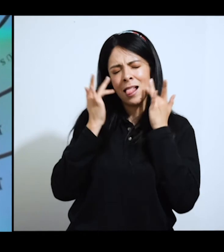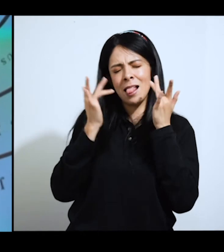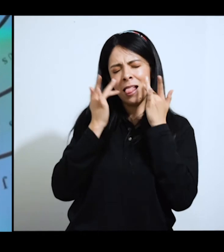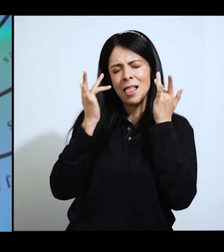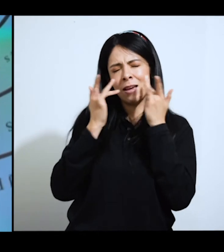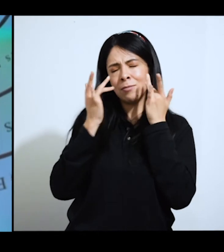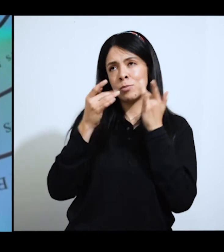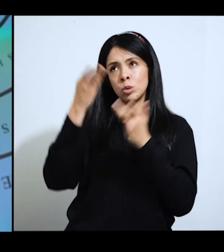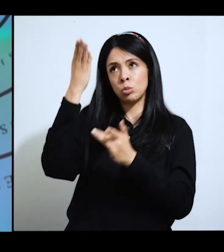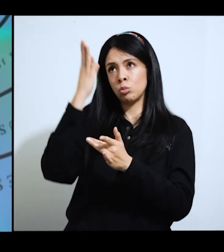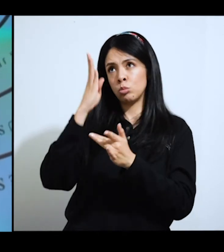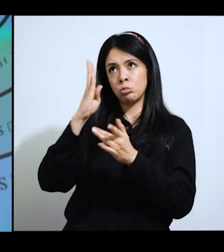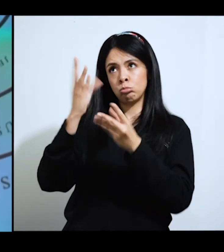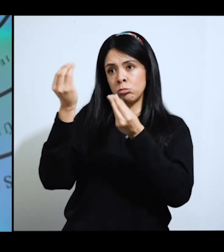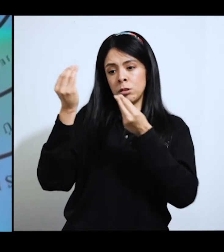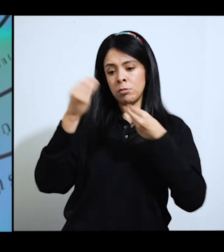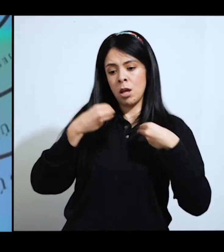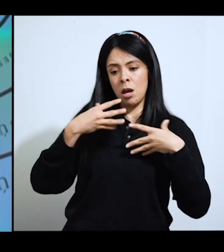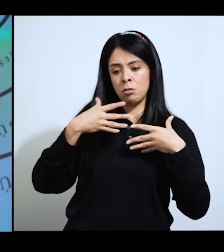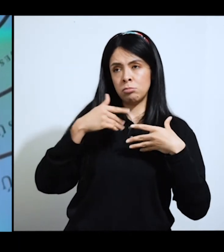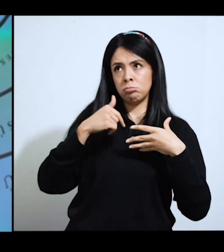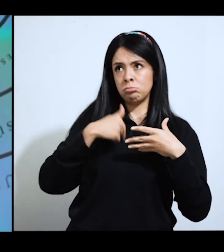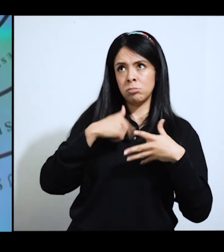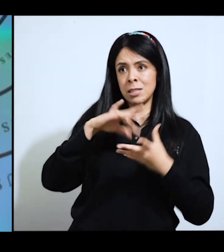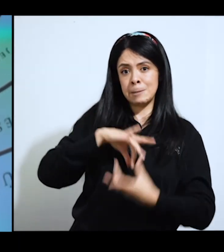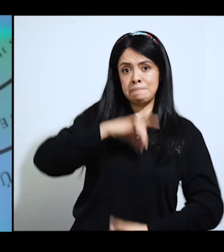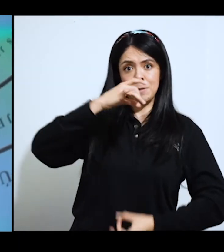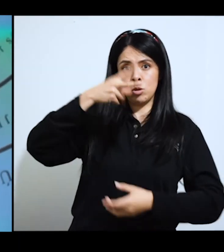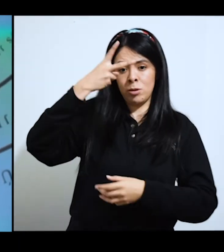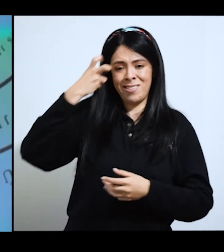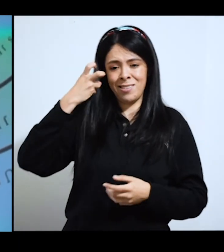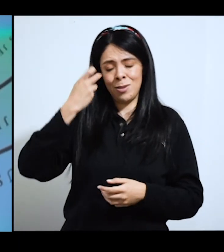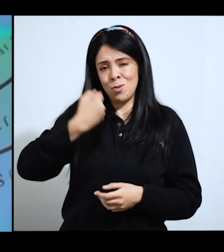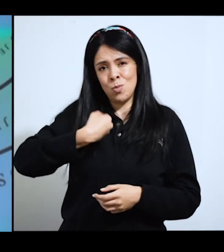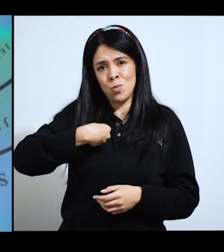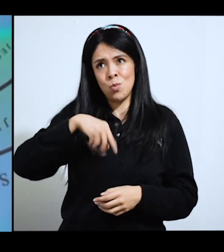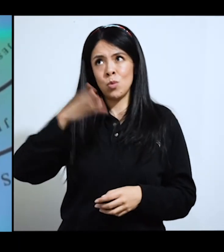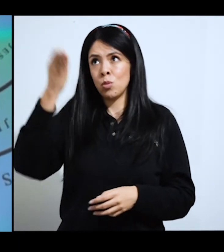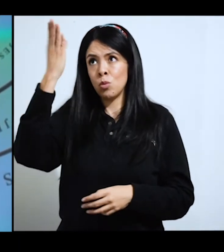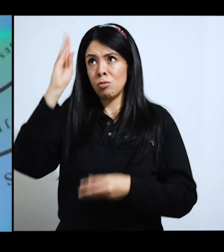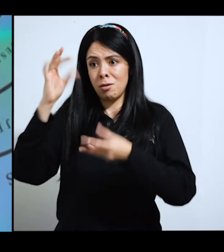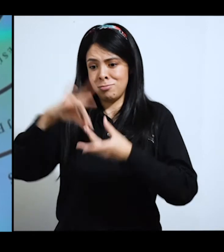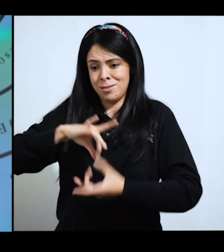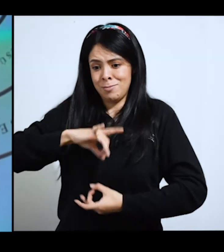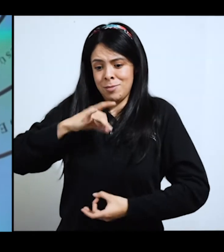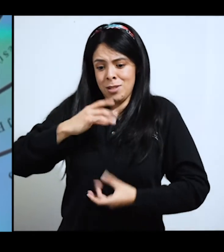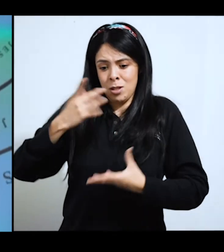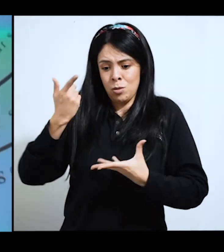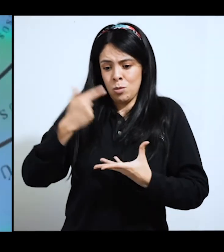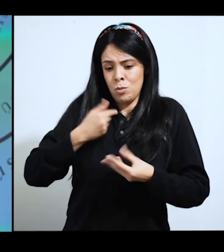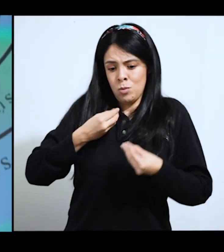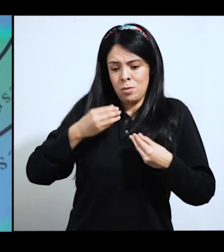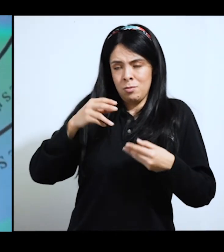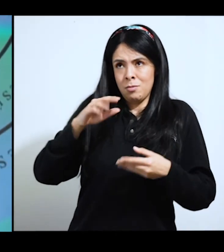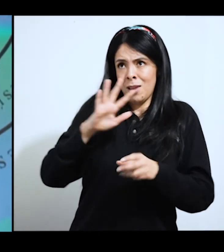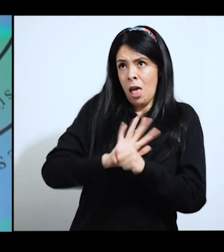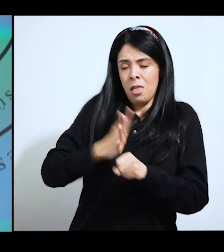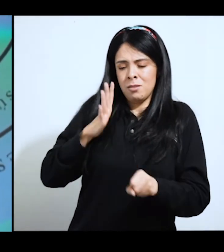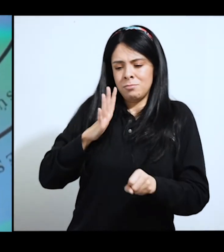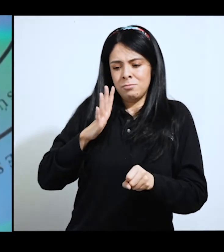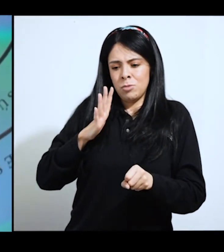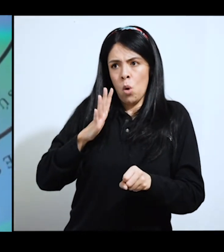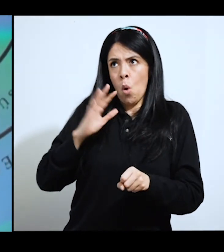espíritu de mal genio. Dios no me ha dado un espíritu de enojo. Dios no me ha dado